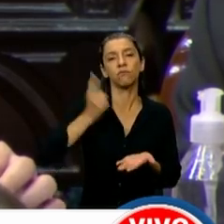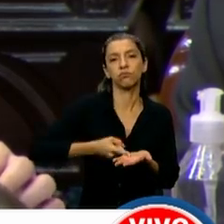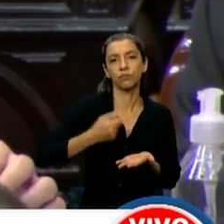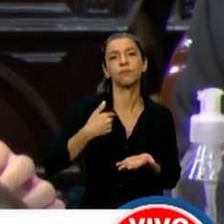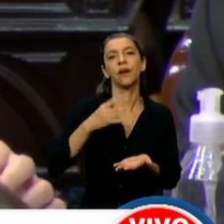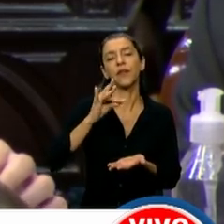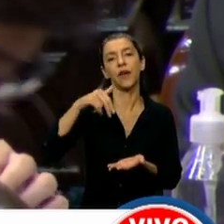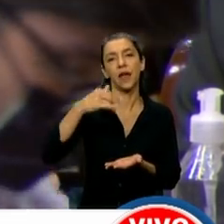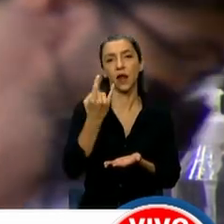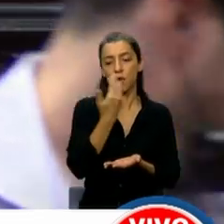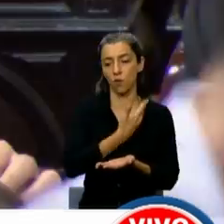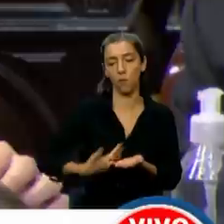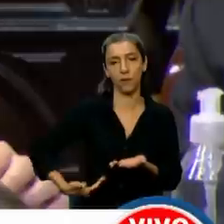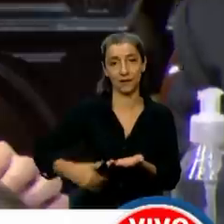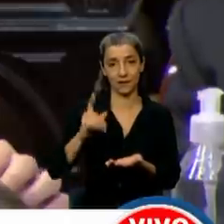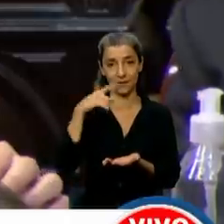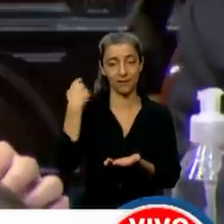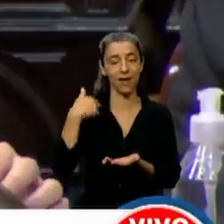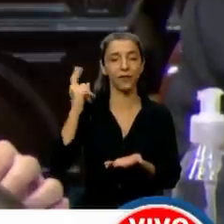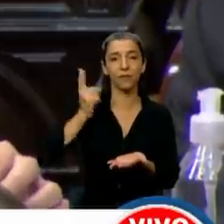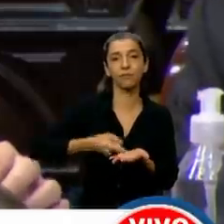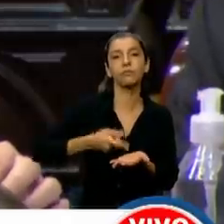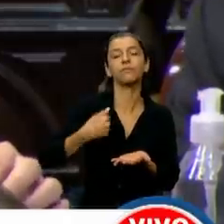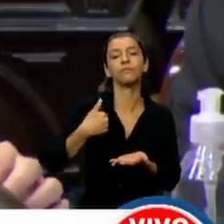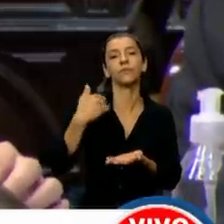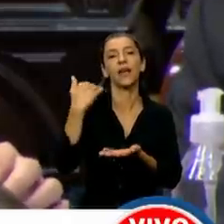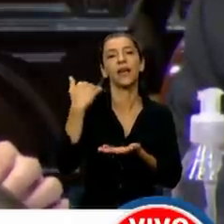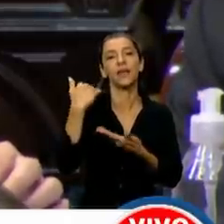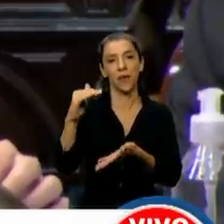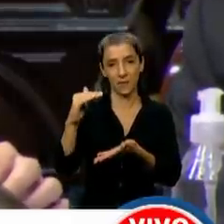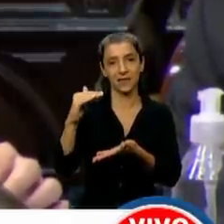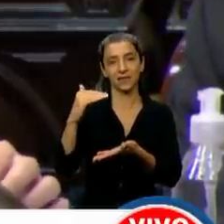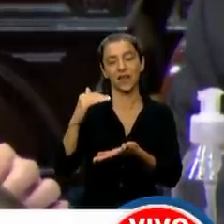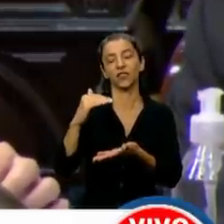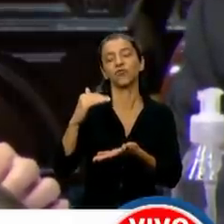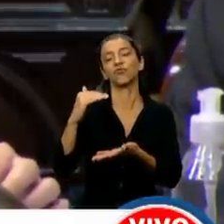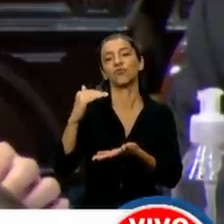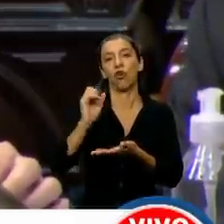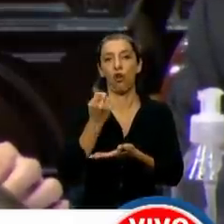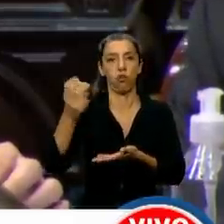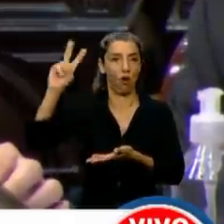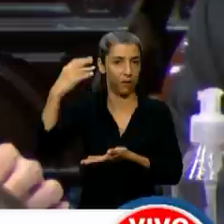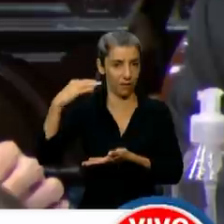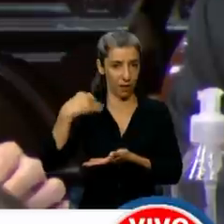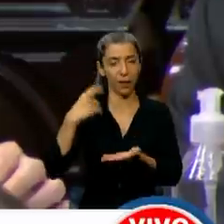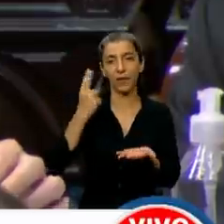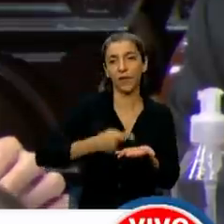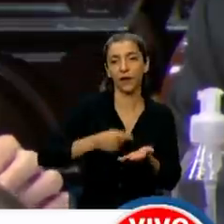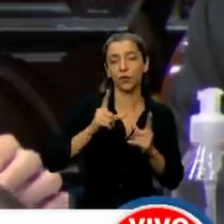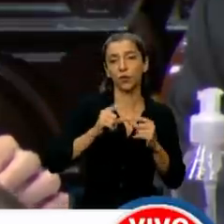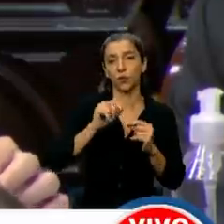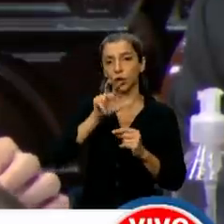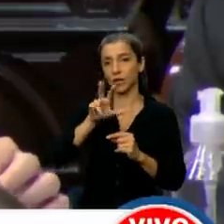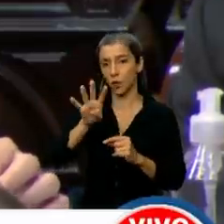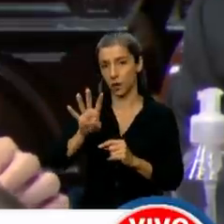través de un decreto que lo hizo nuestro presidente de la nación el decreto del decreto 34 del 2019 porque la pérdida y